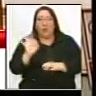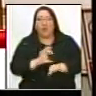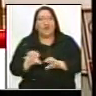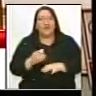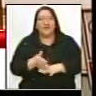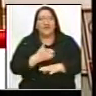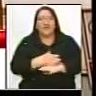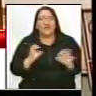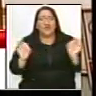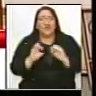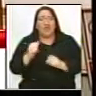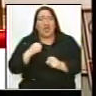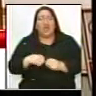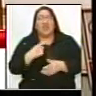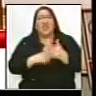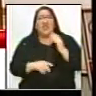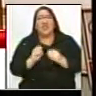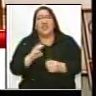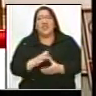El último alcalde, ¿qué hizo?